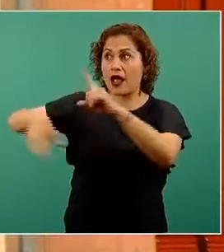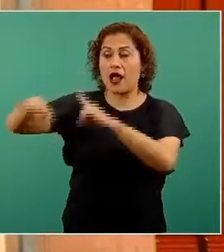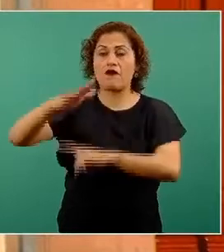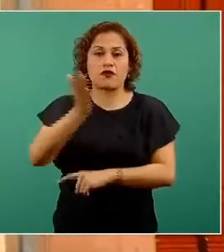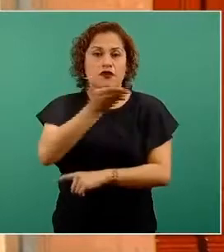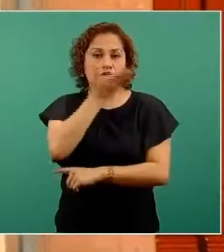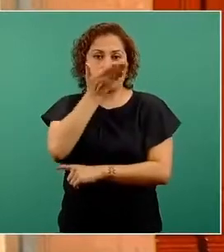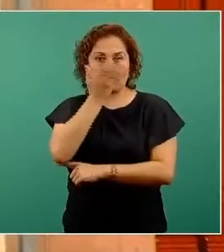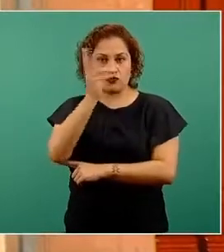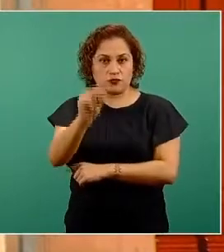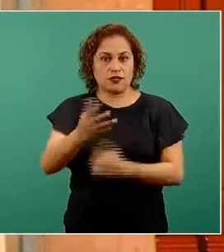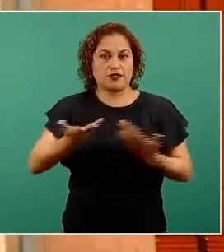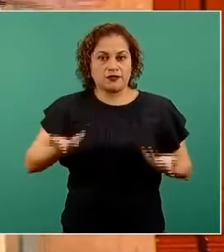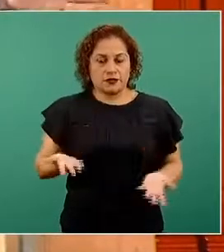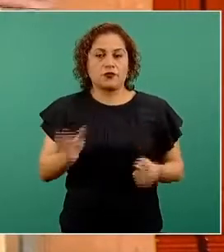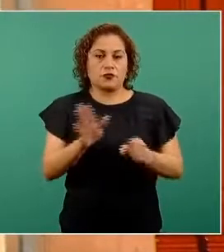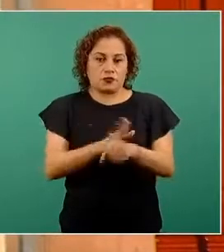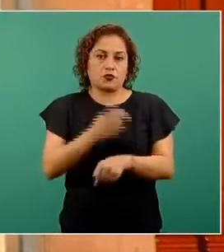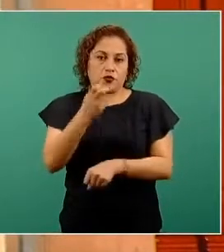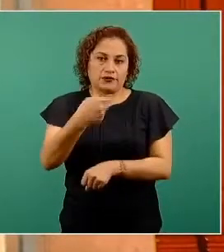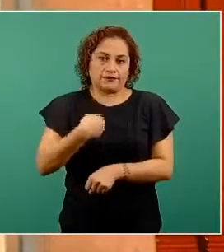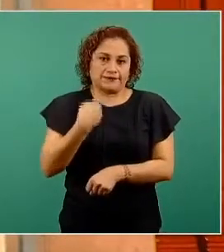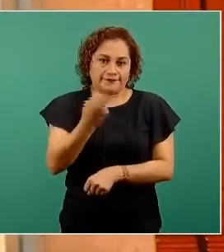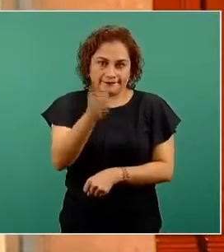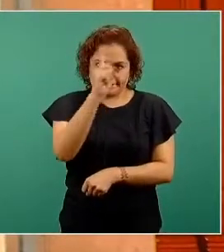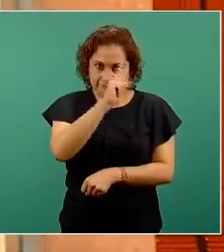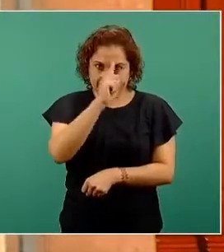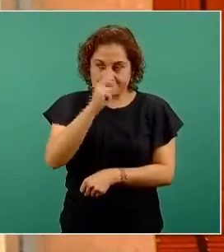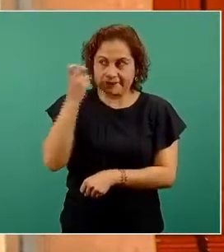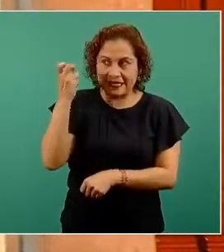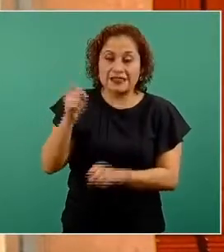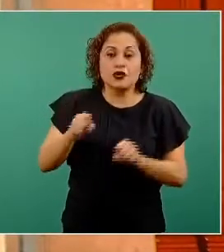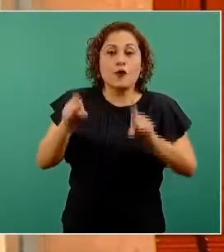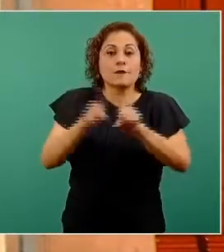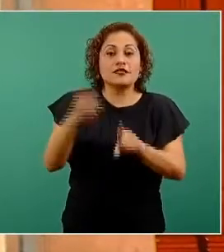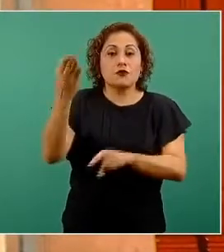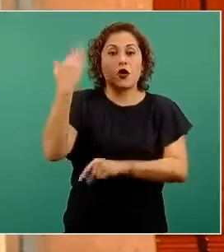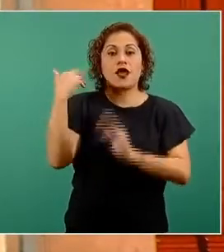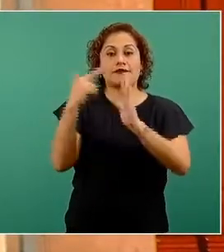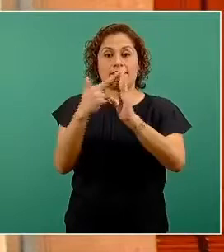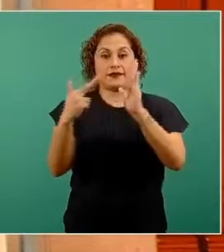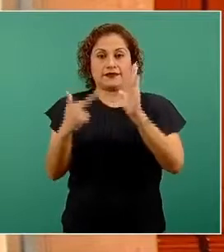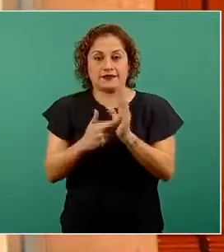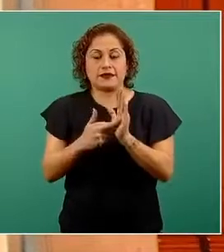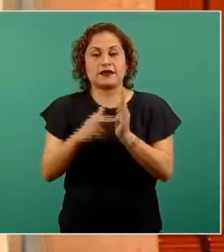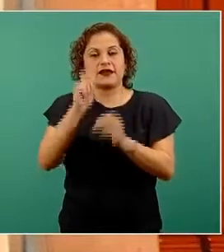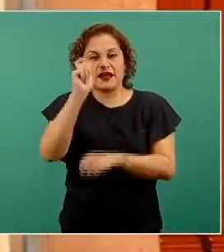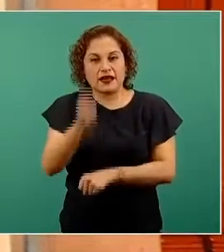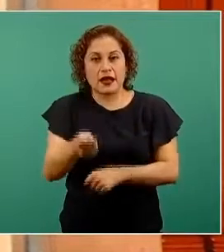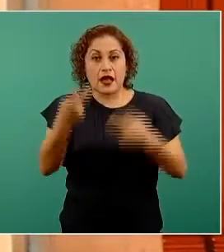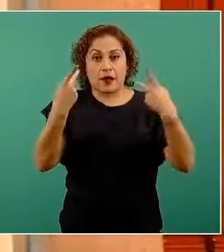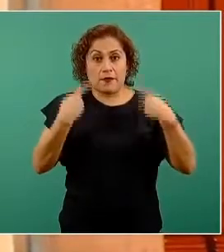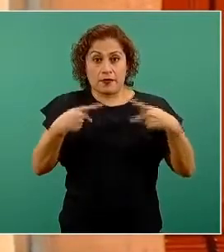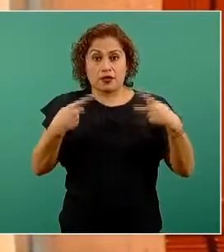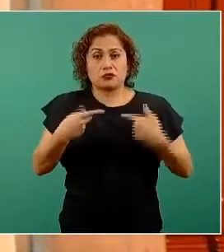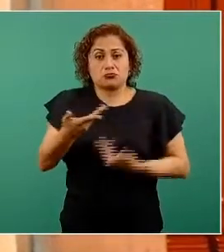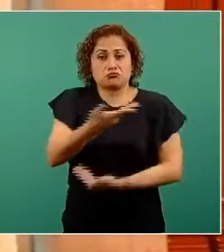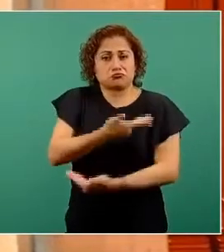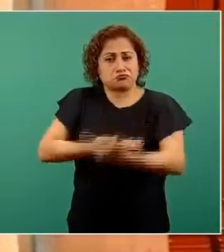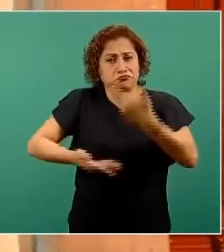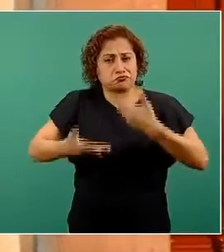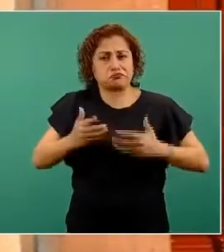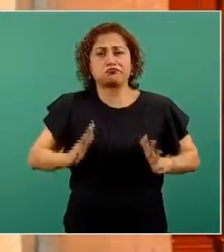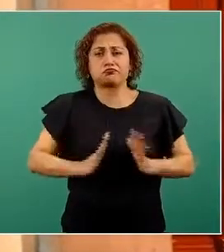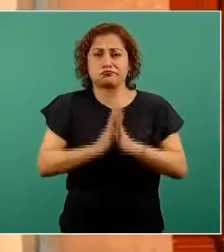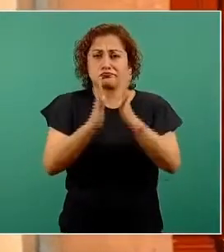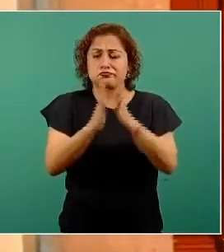Esa es la lógica de la recomendación, esto fue parte del decálogo, de que las personas convivan solamente con aquellas con las que